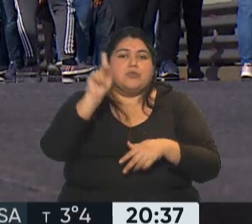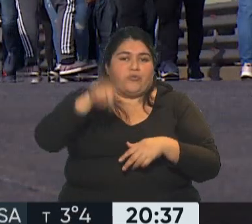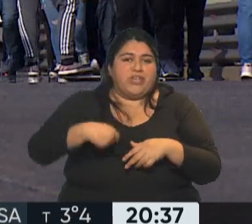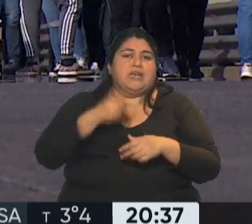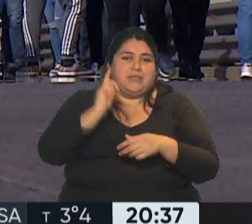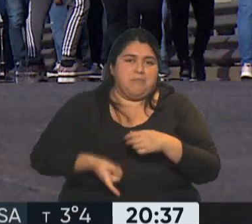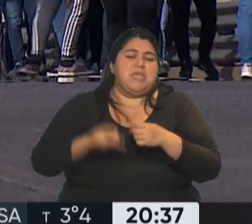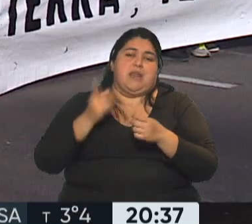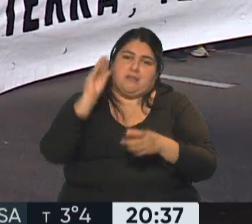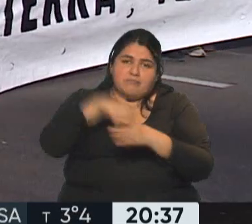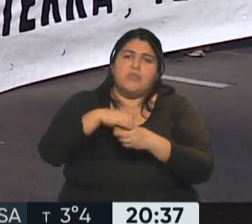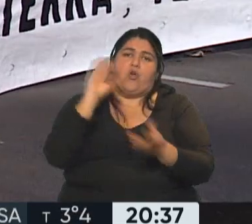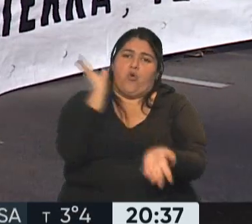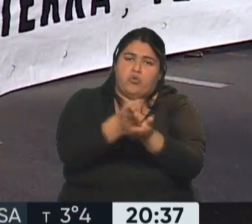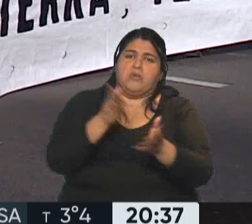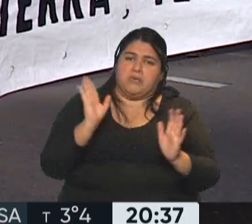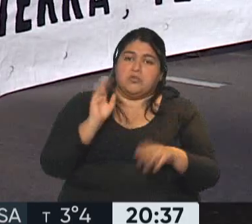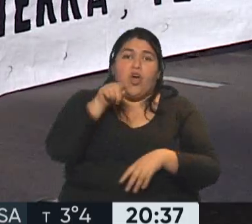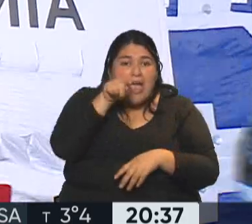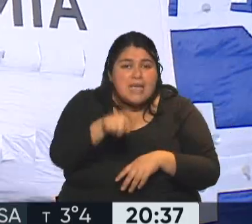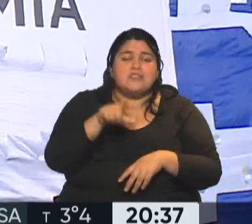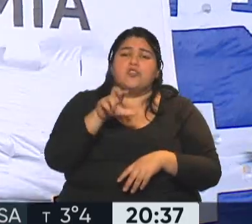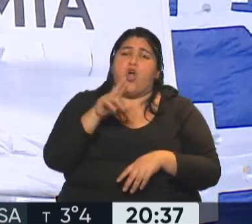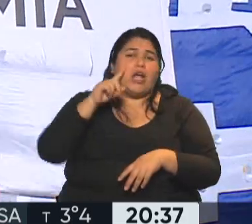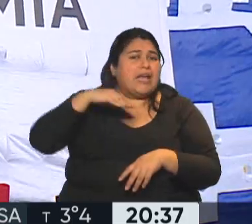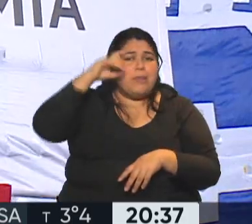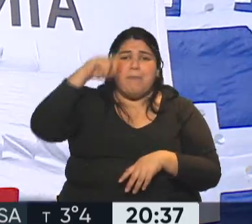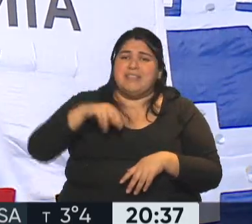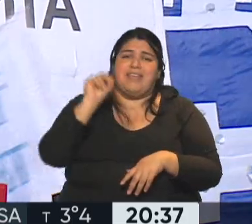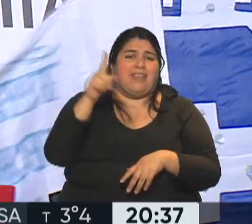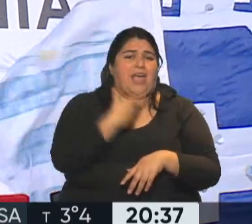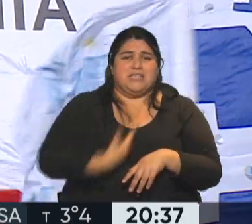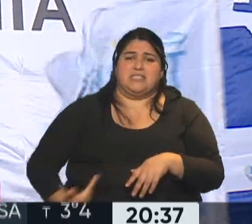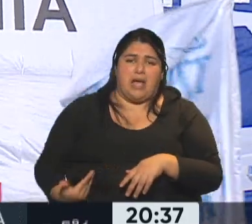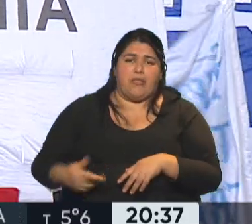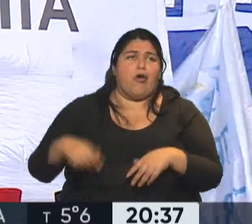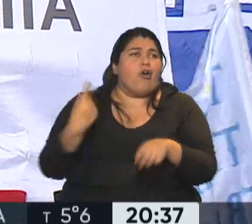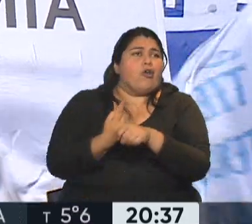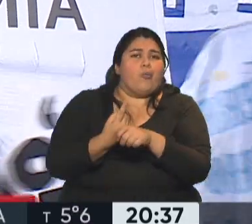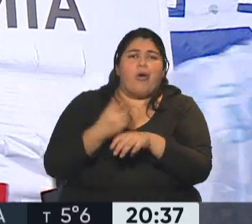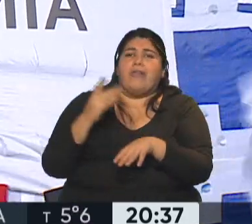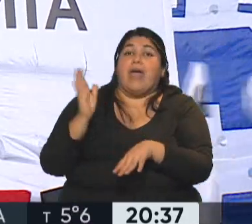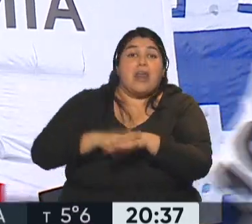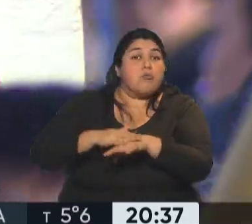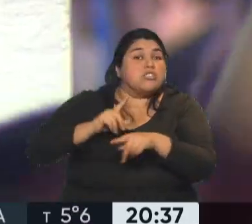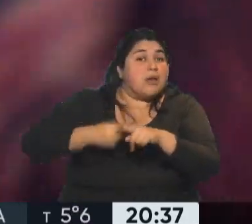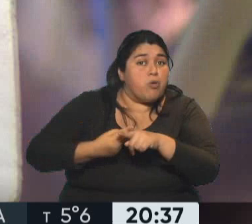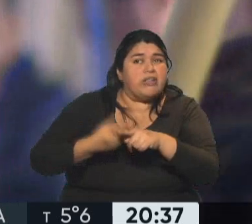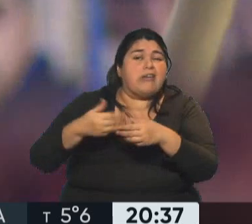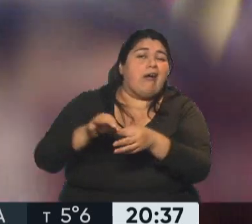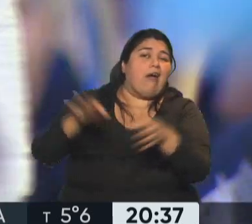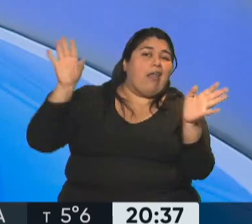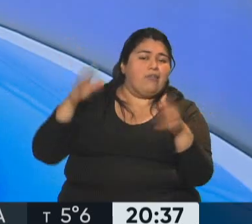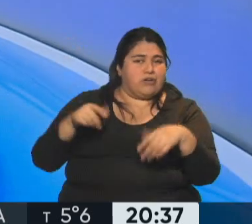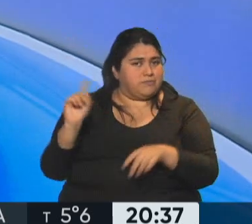se puede hacer, es un crimen de Estado, no puede quedar impune el responsable o los responsables políticos de semejante